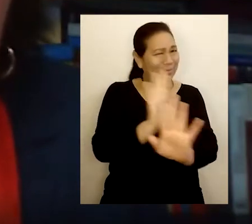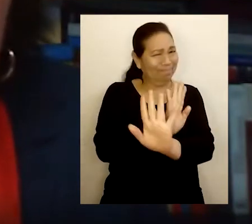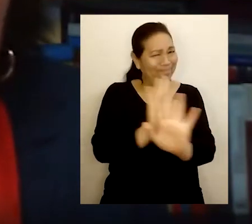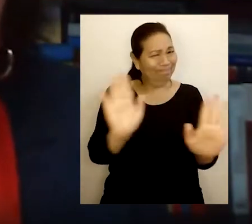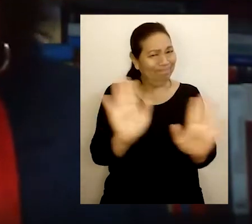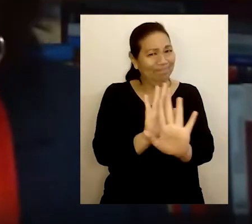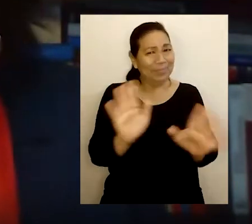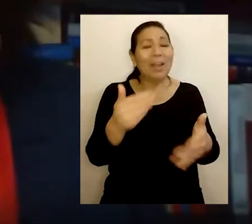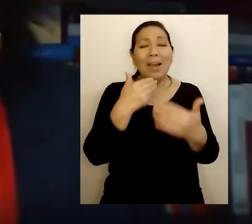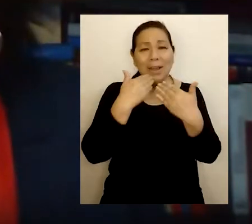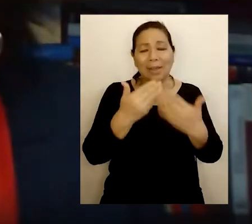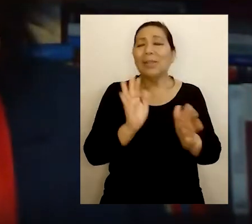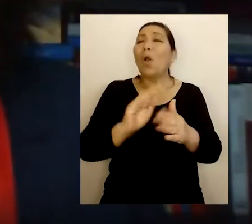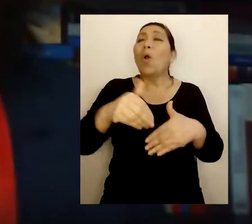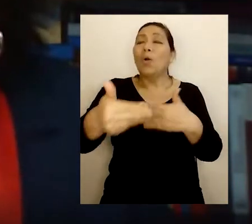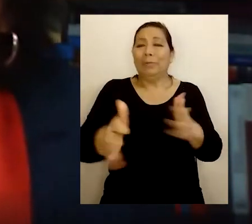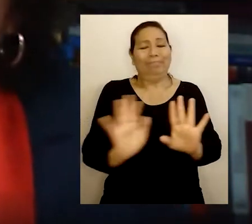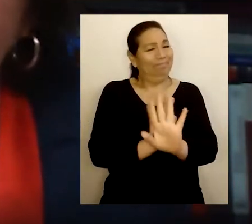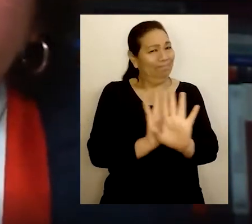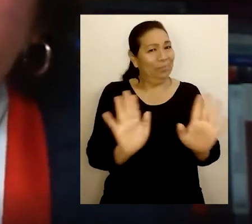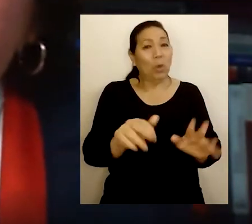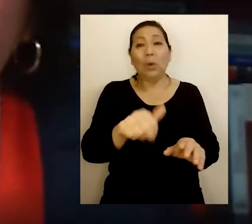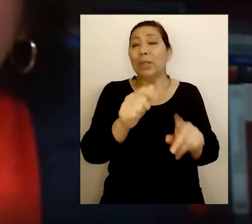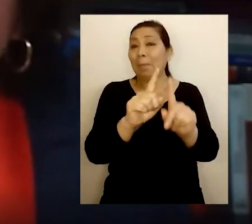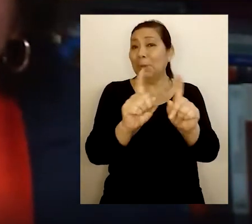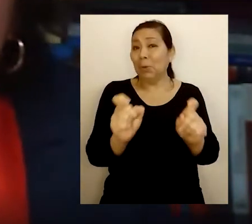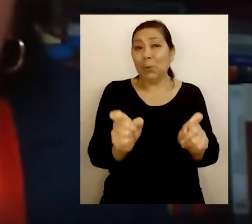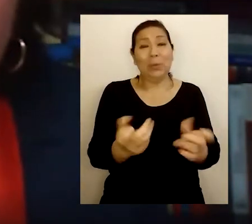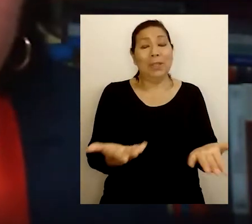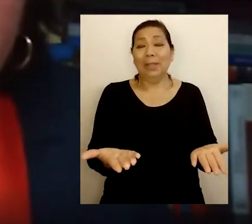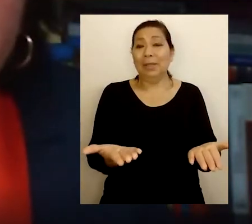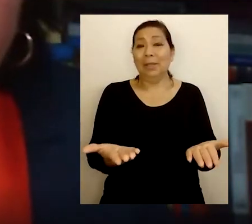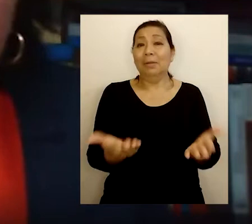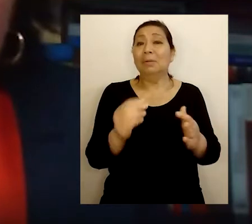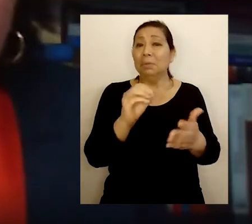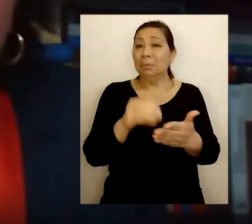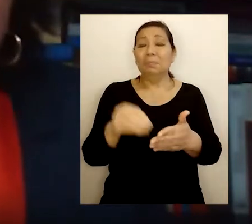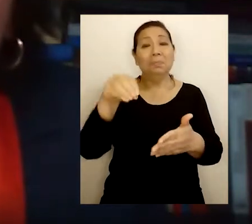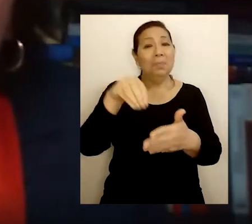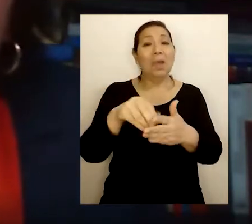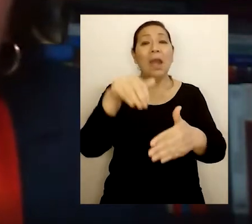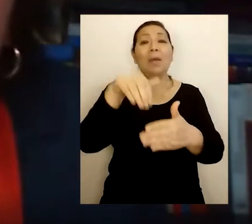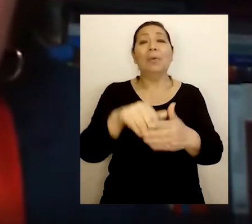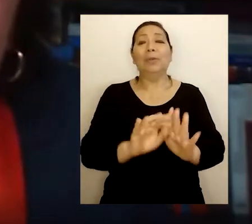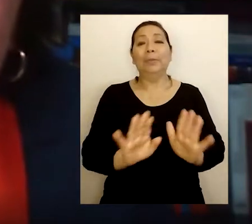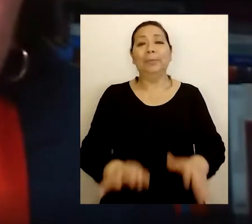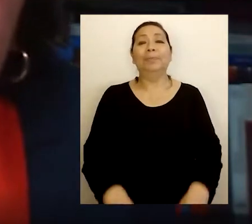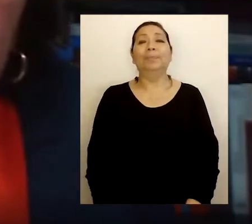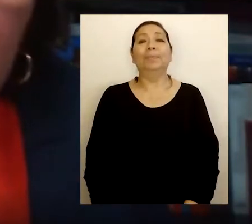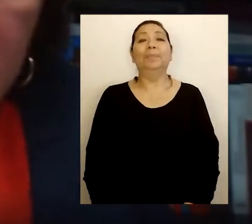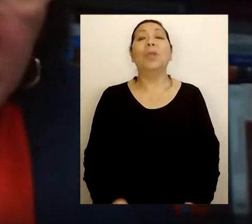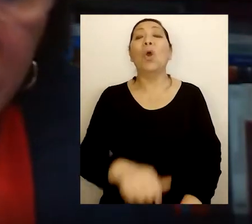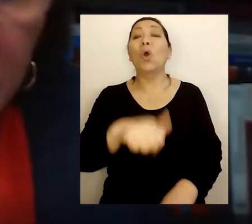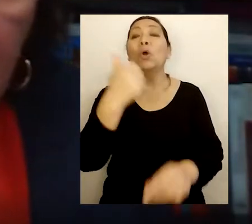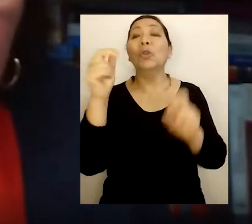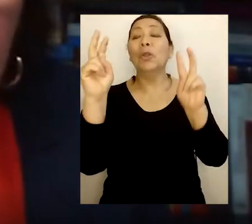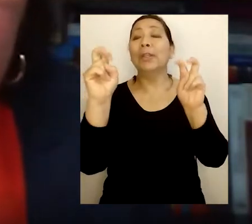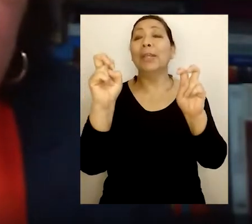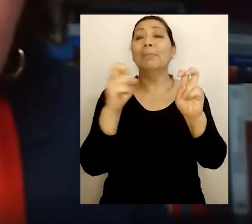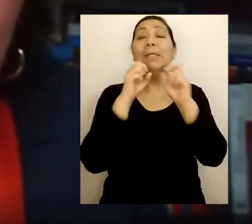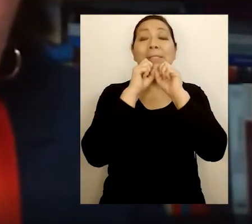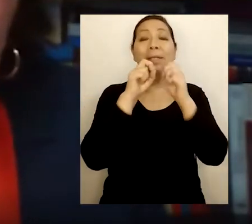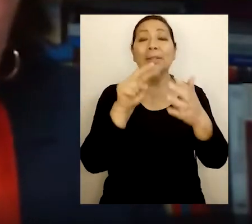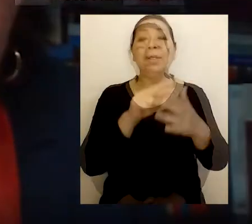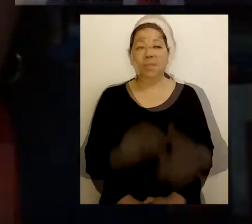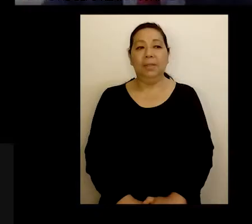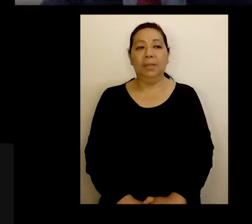Y le agradezco, ¿ya? No habiendo otras preguntas que formular, vista la causa, se da el voto. La siguiente causa,